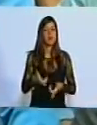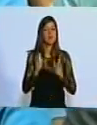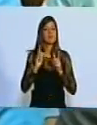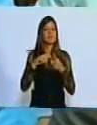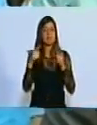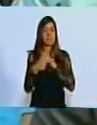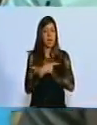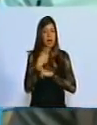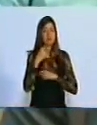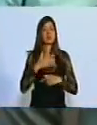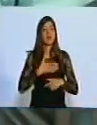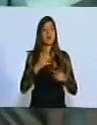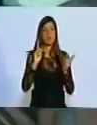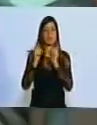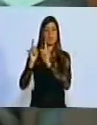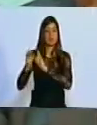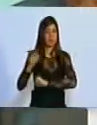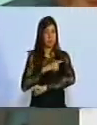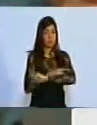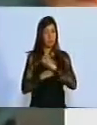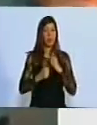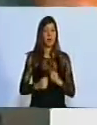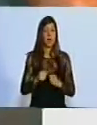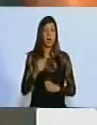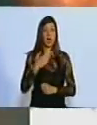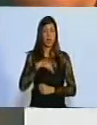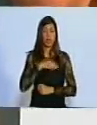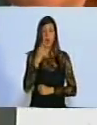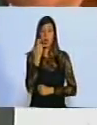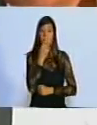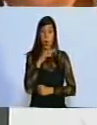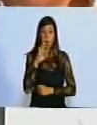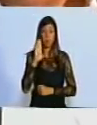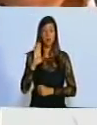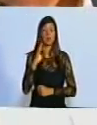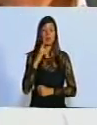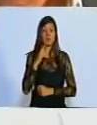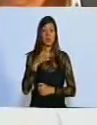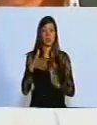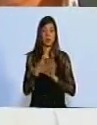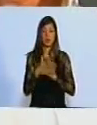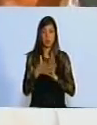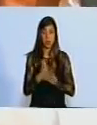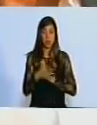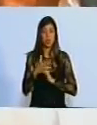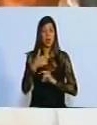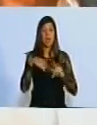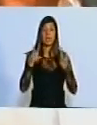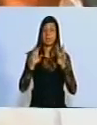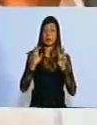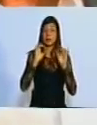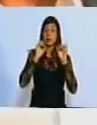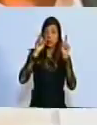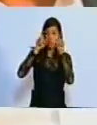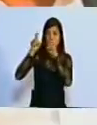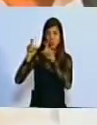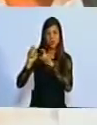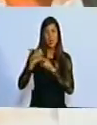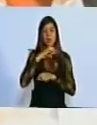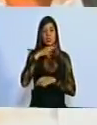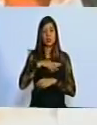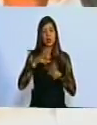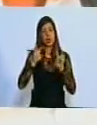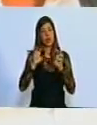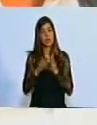cambios, sino nos comprometimos en la tarea de contar nuevas historias sobre la base de documentos